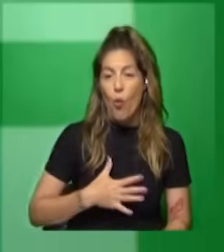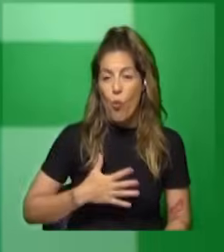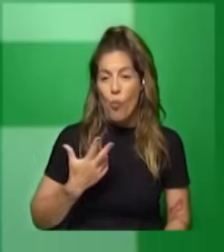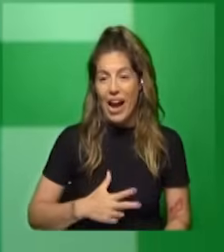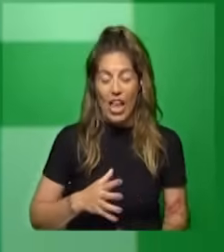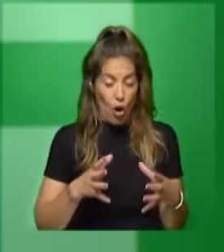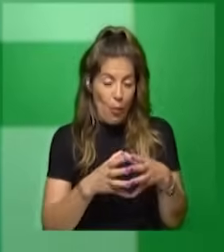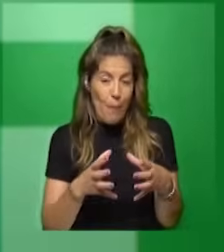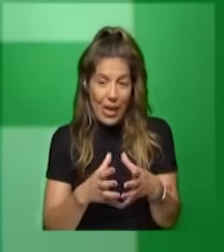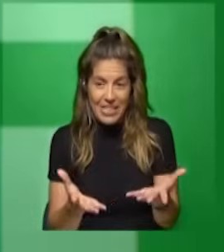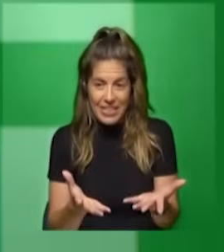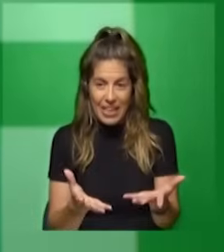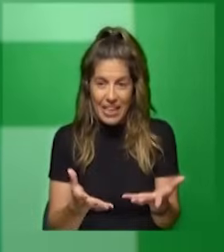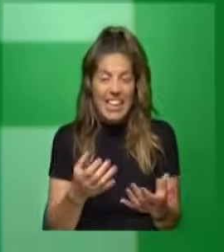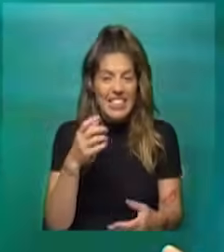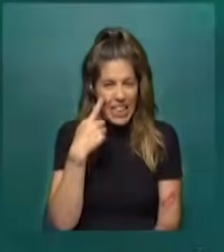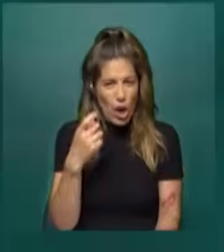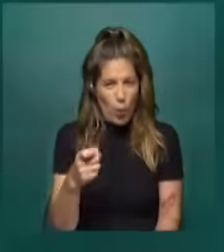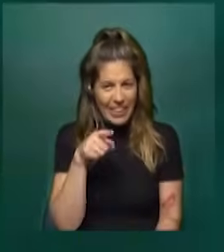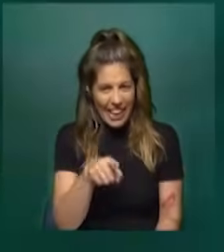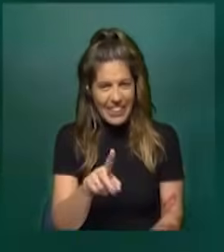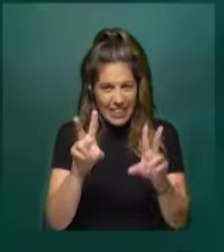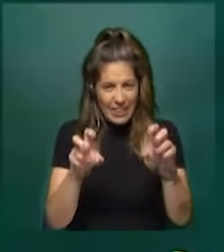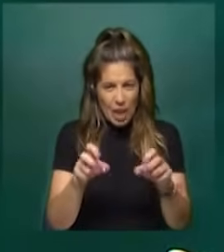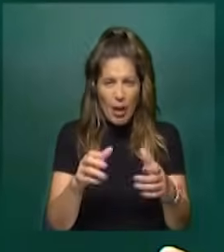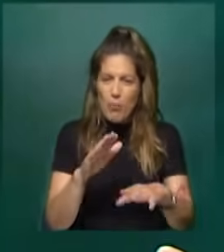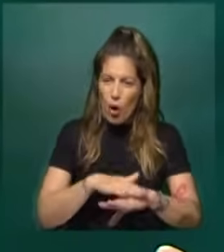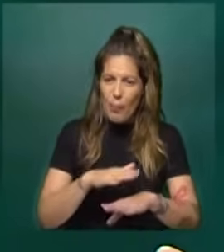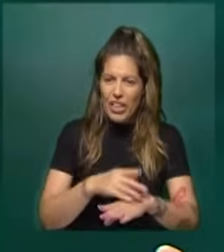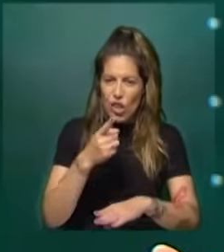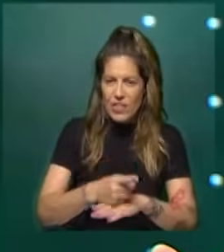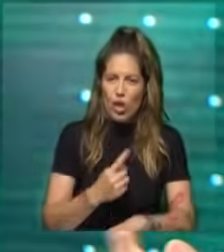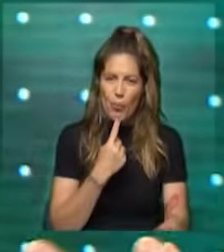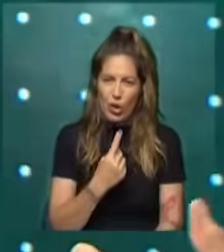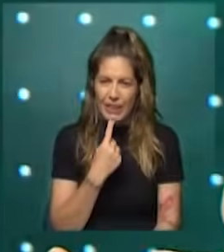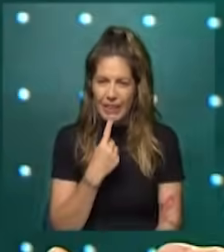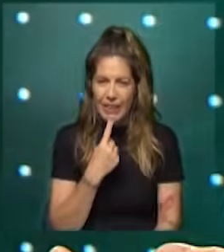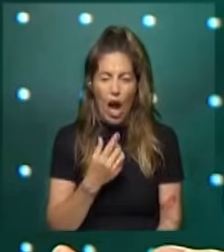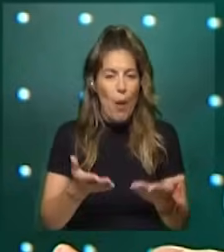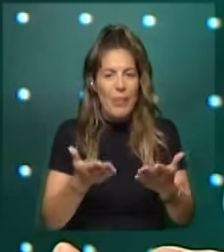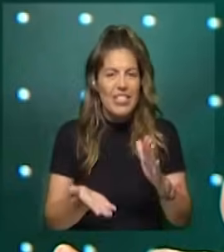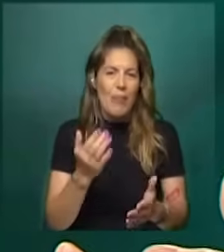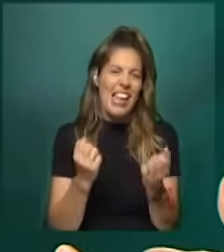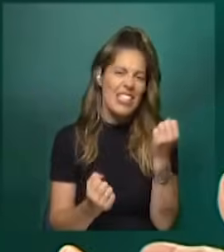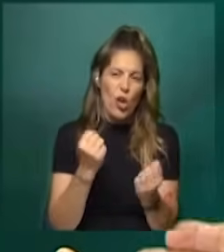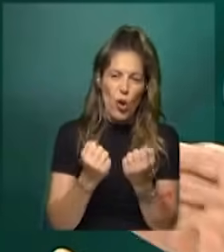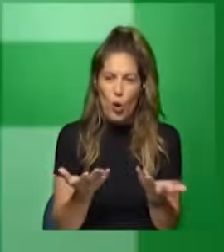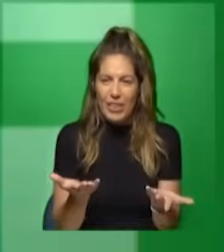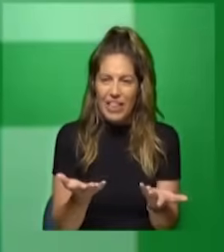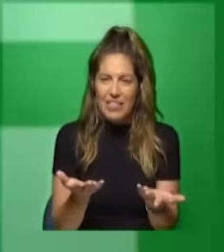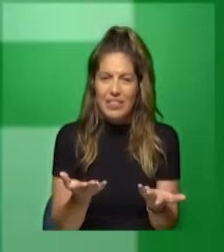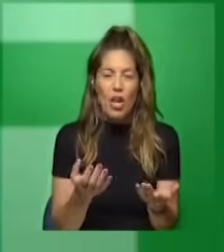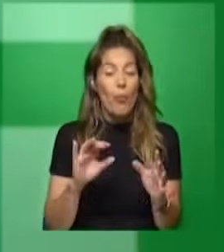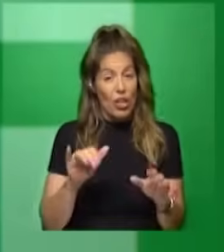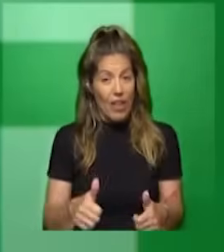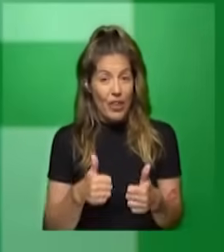especie. ¿Se tiene en cuenta este factor a la hora de decisiones políticas? ¿Pesan más las económicas? Bueno, está bien